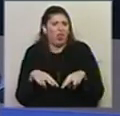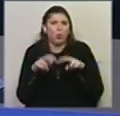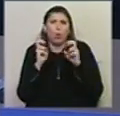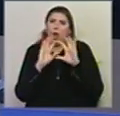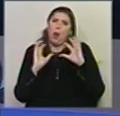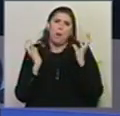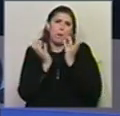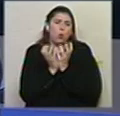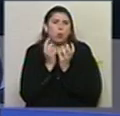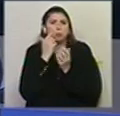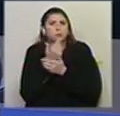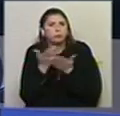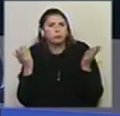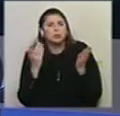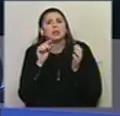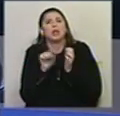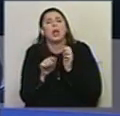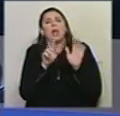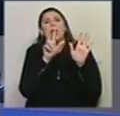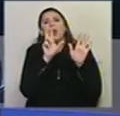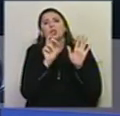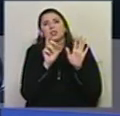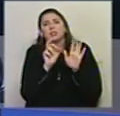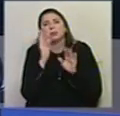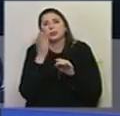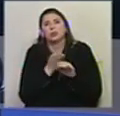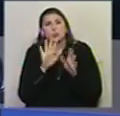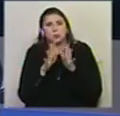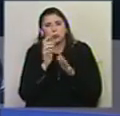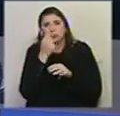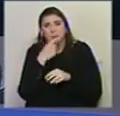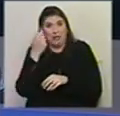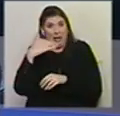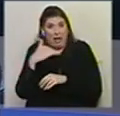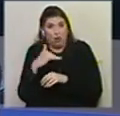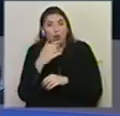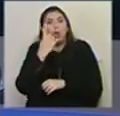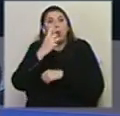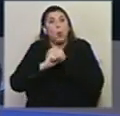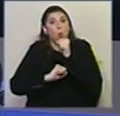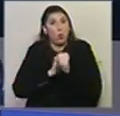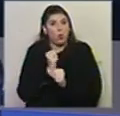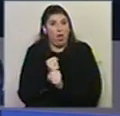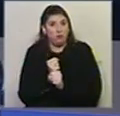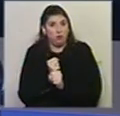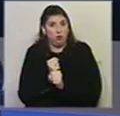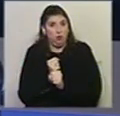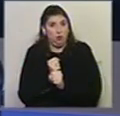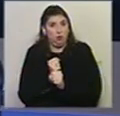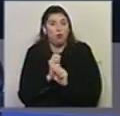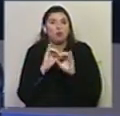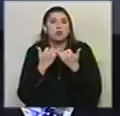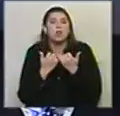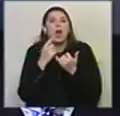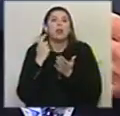y el 90% de los medicamentos de alto precio, de alto costo, en un año amortizan los costos de investigación.